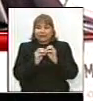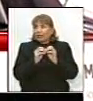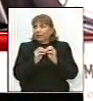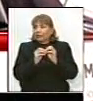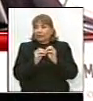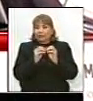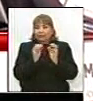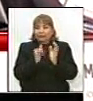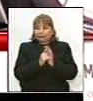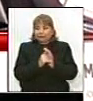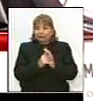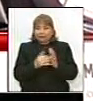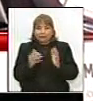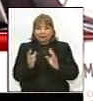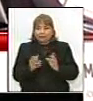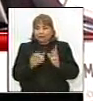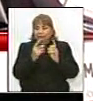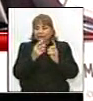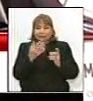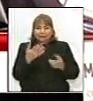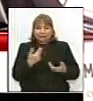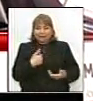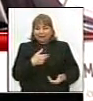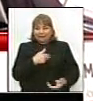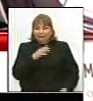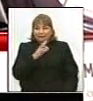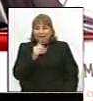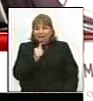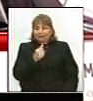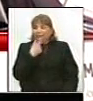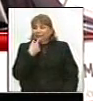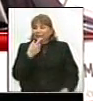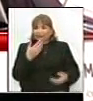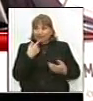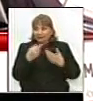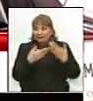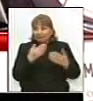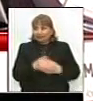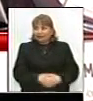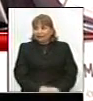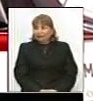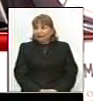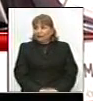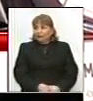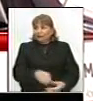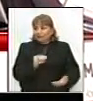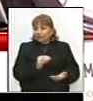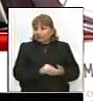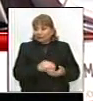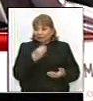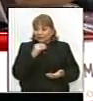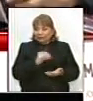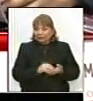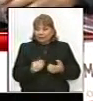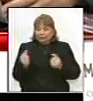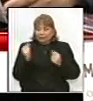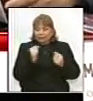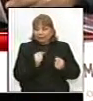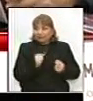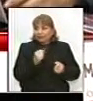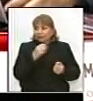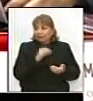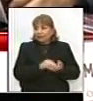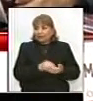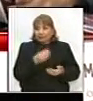la preocupación que como Frente Amplio expresamos de esto, darle más poder a la Cámara